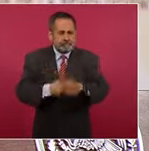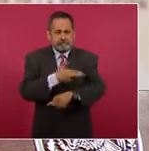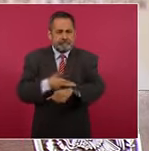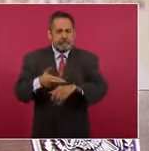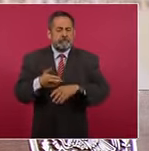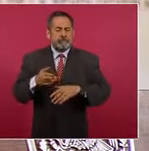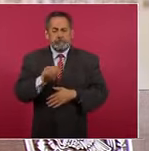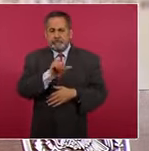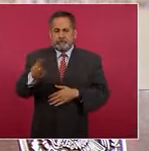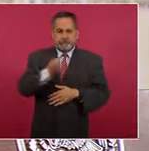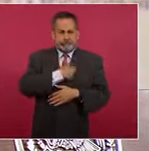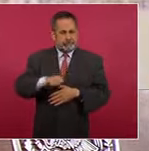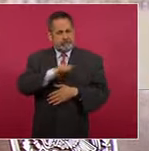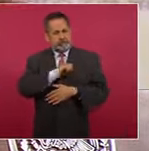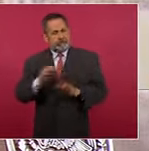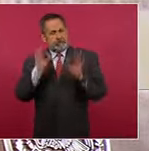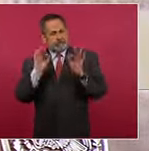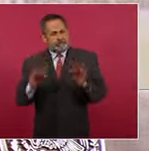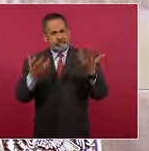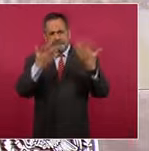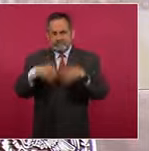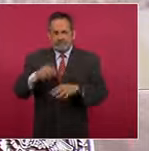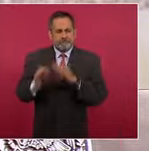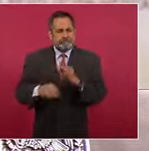de salud funcionando